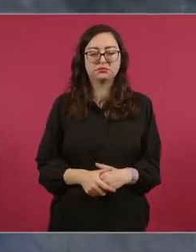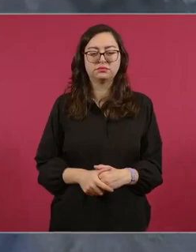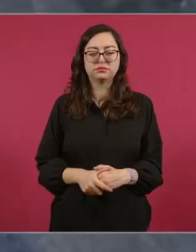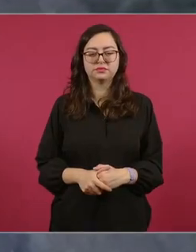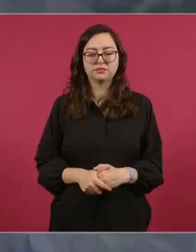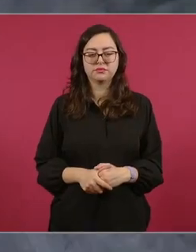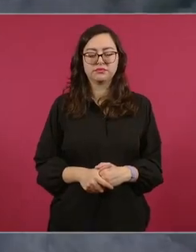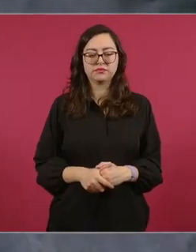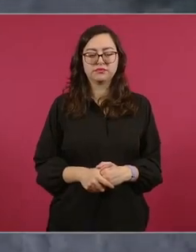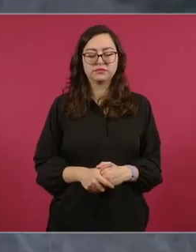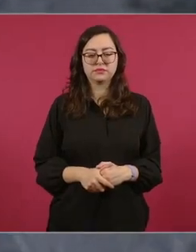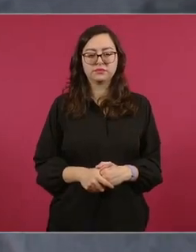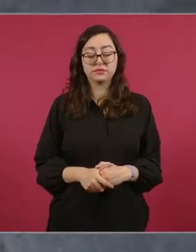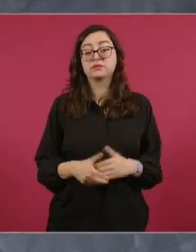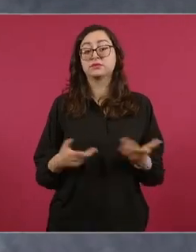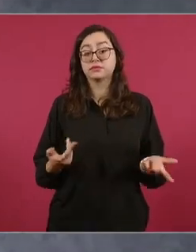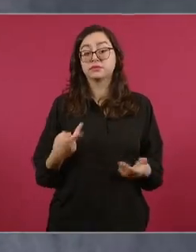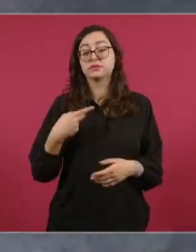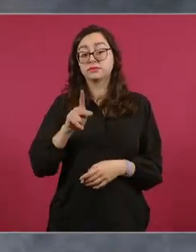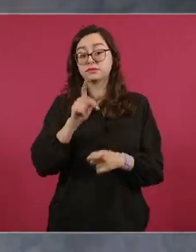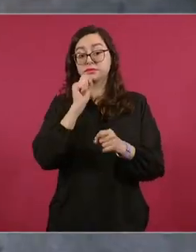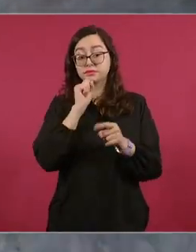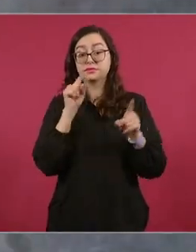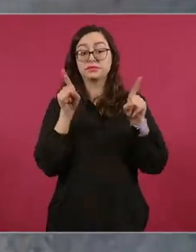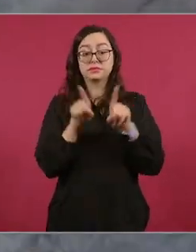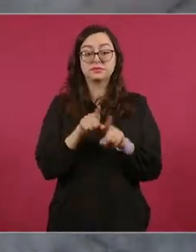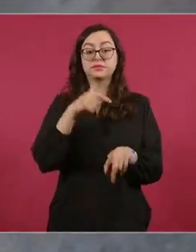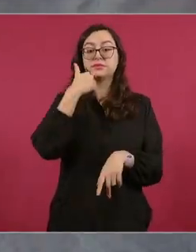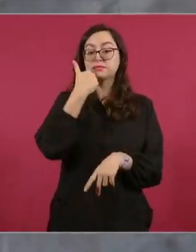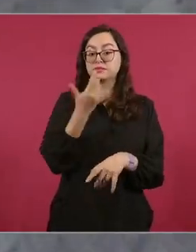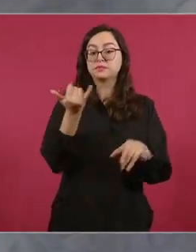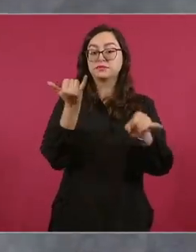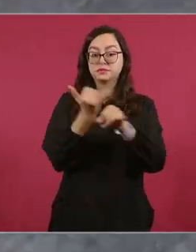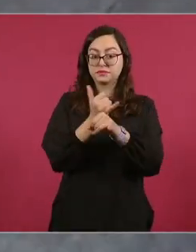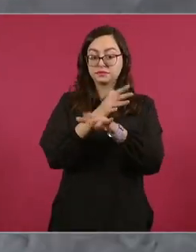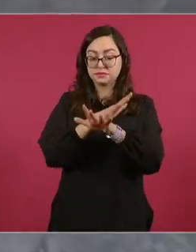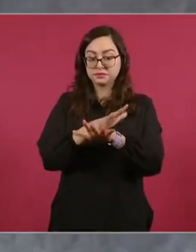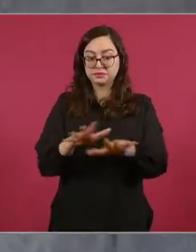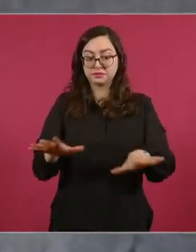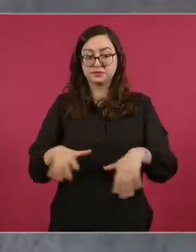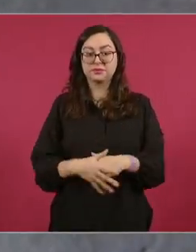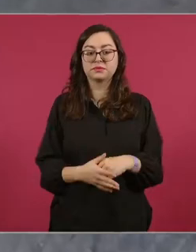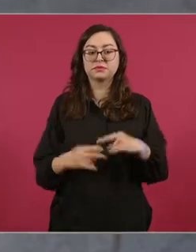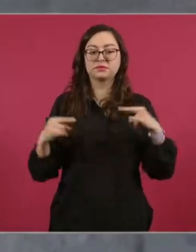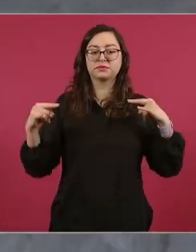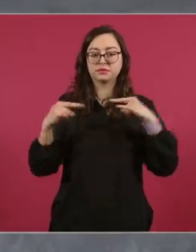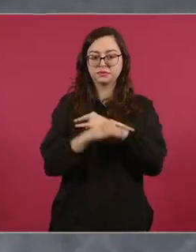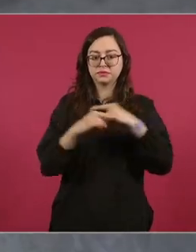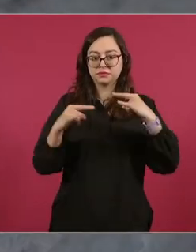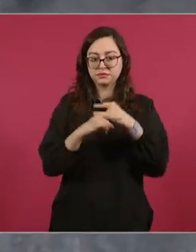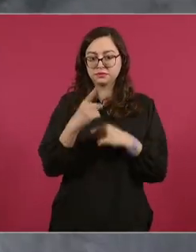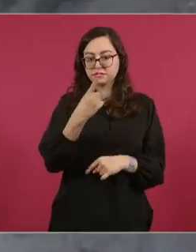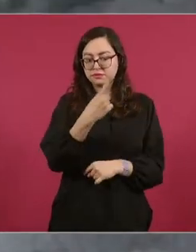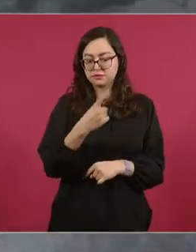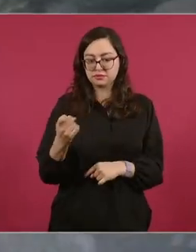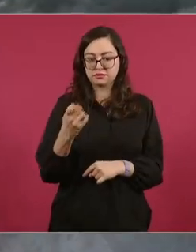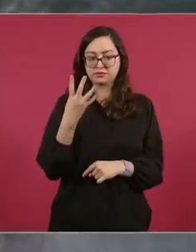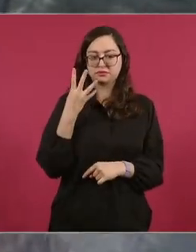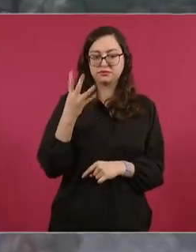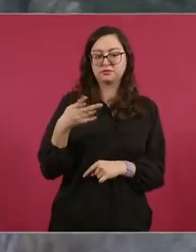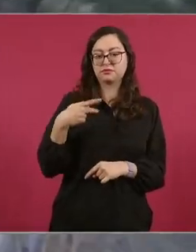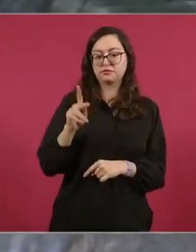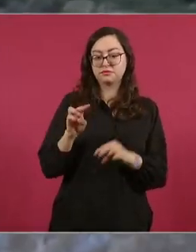Pero mientras vemos el video, informar al pueblo de México que esta autopista de 104 kilómetros